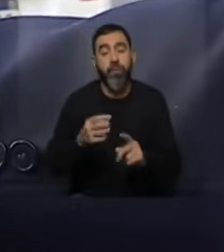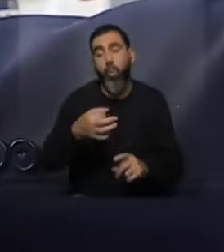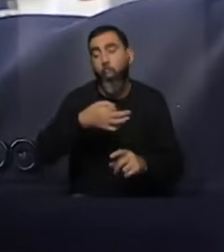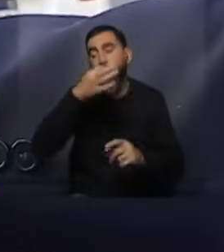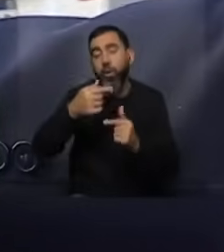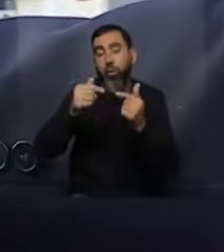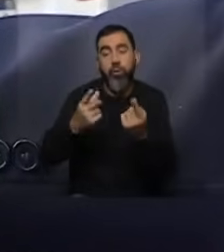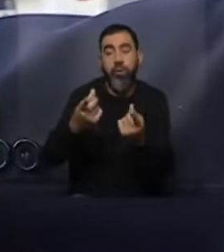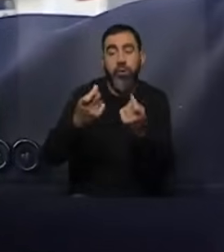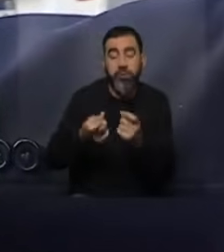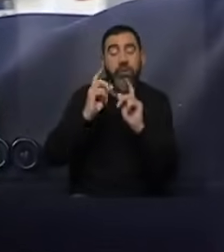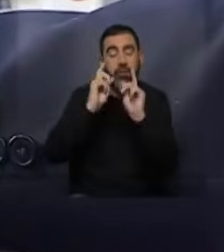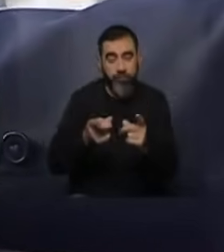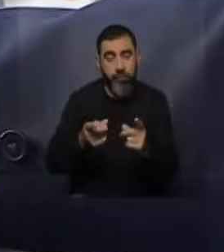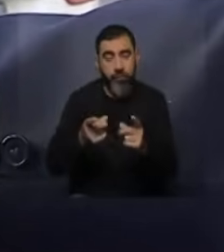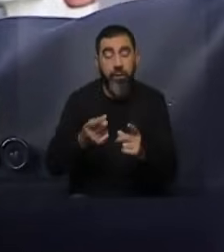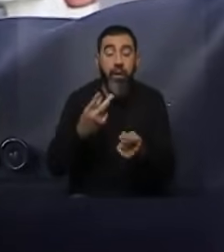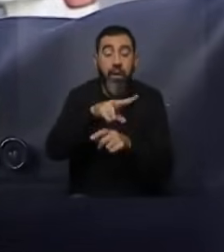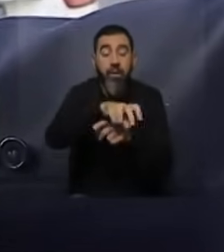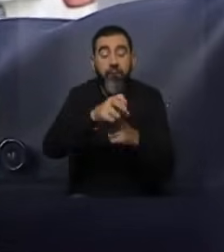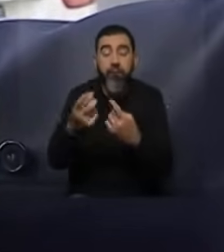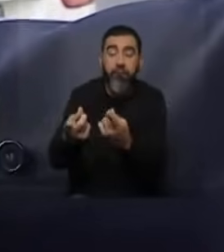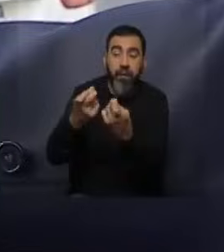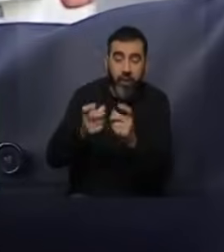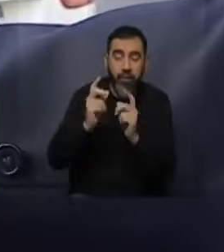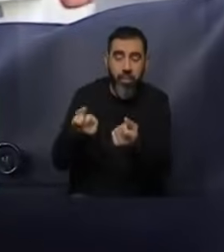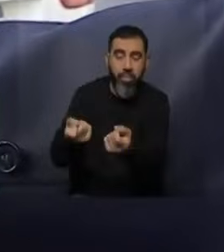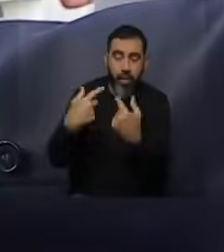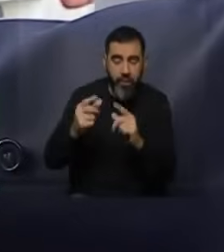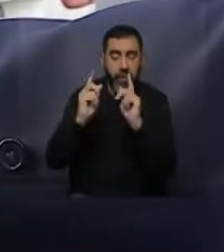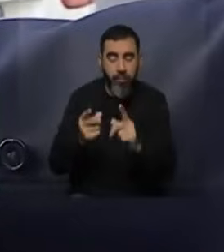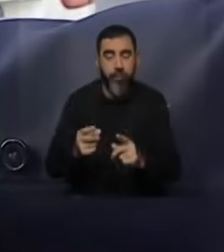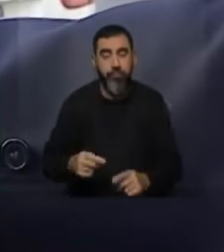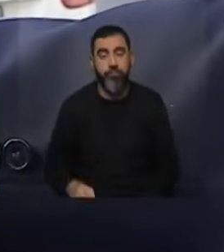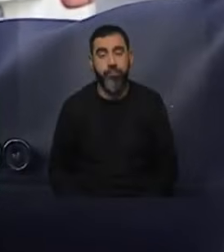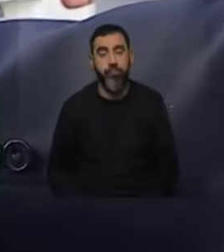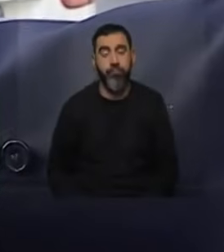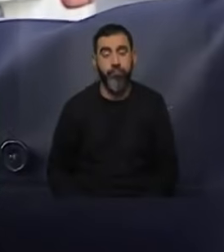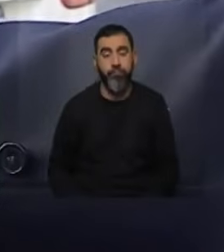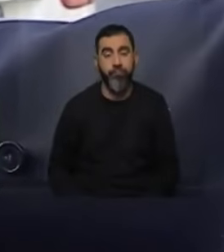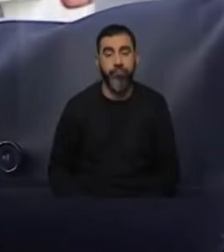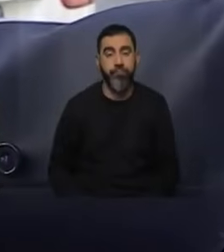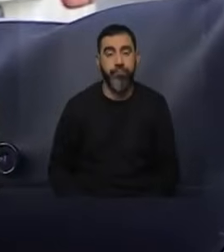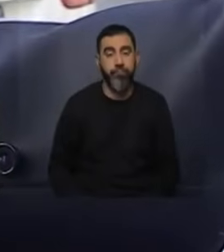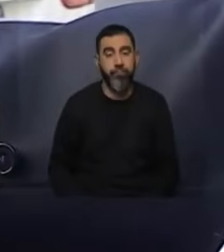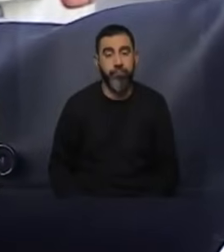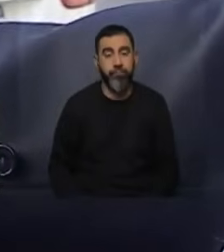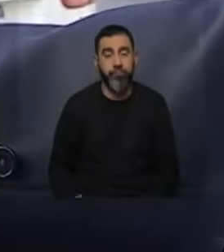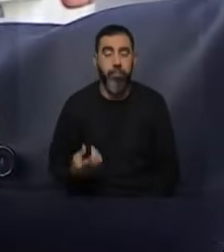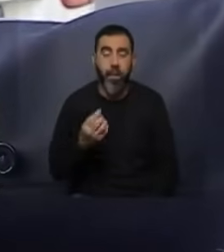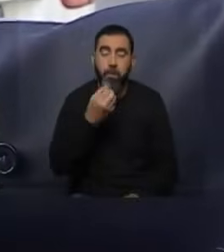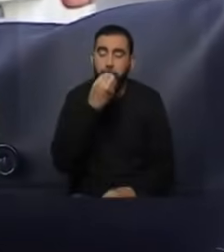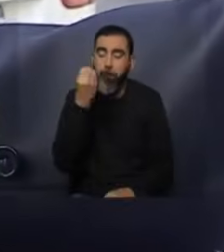otro tipo de recurso que entendamos sea necesario para un